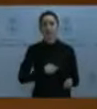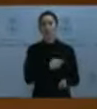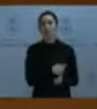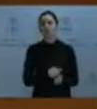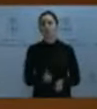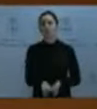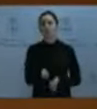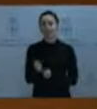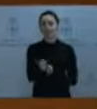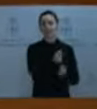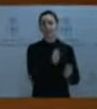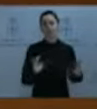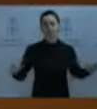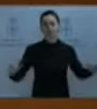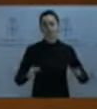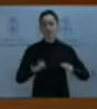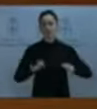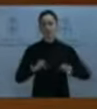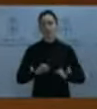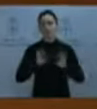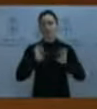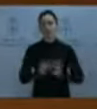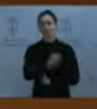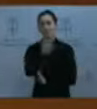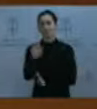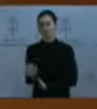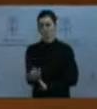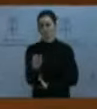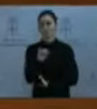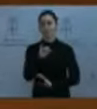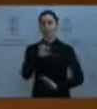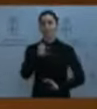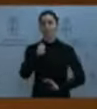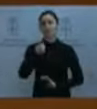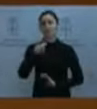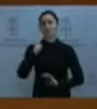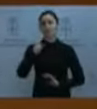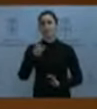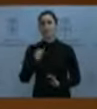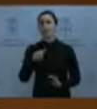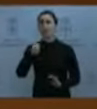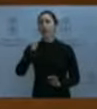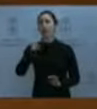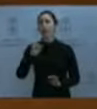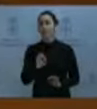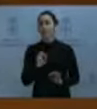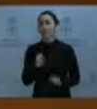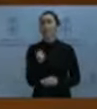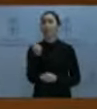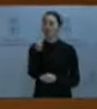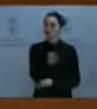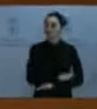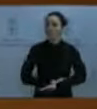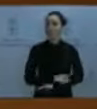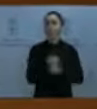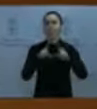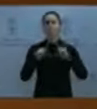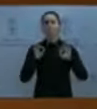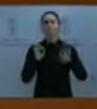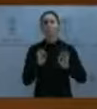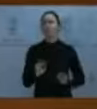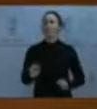García Tejerina, apoyando la posición del Gobierno asturiano en sus reclamaciones y recriminando al Ministerio la utilización